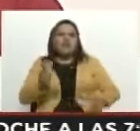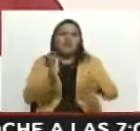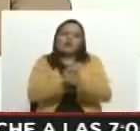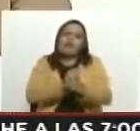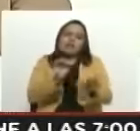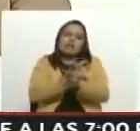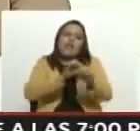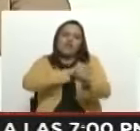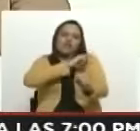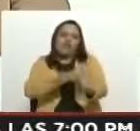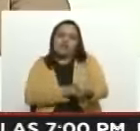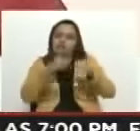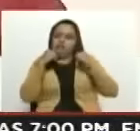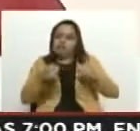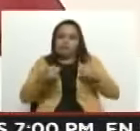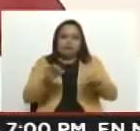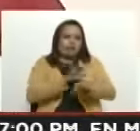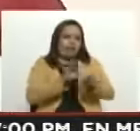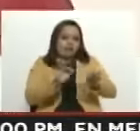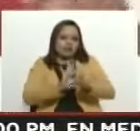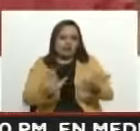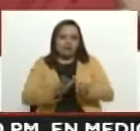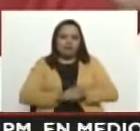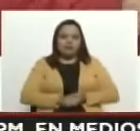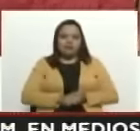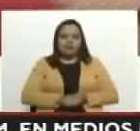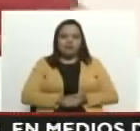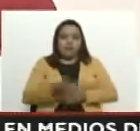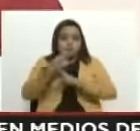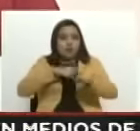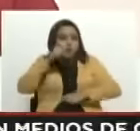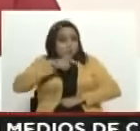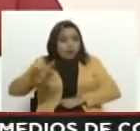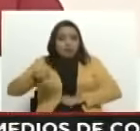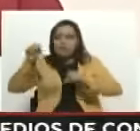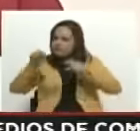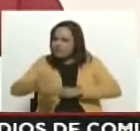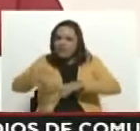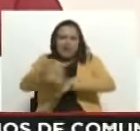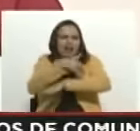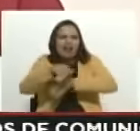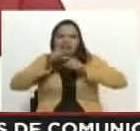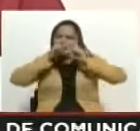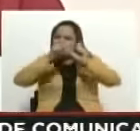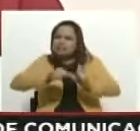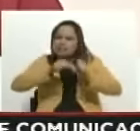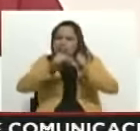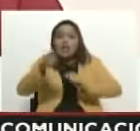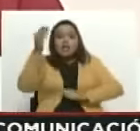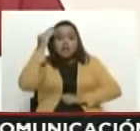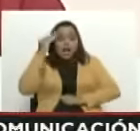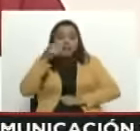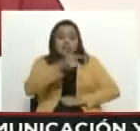ahí. Muy pocos. Pero el pueblo sí, el pueblo anda en la calle, pues, y sabe que lo que